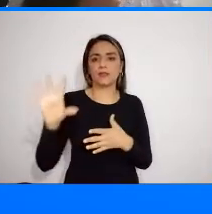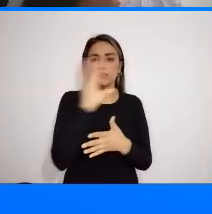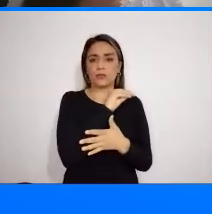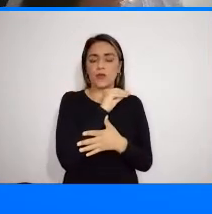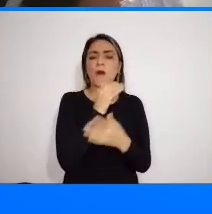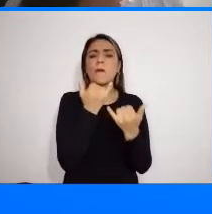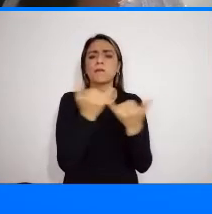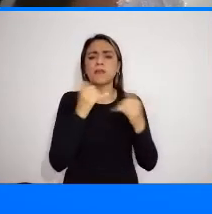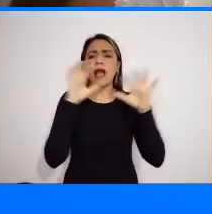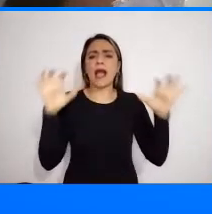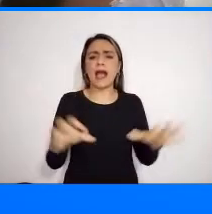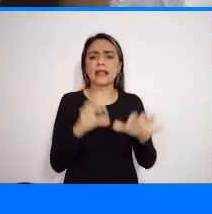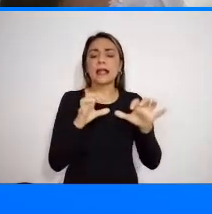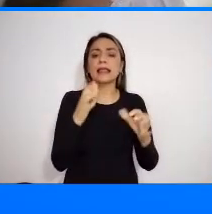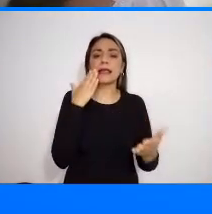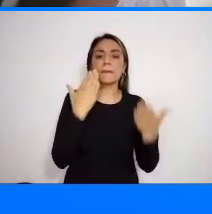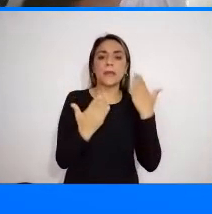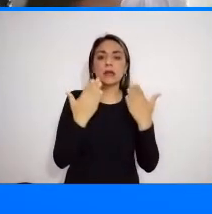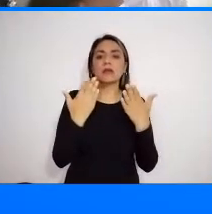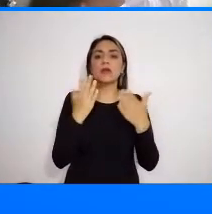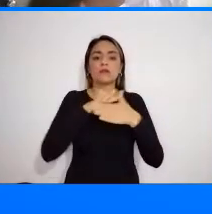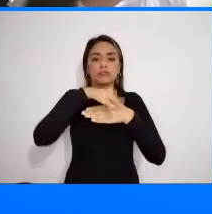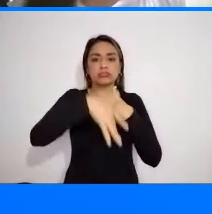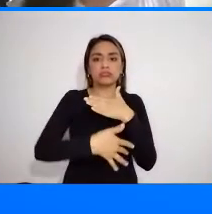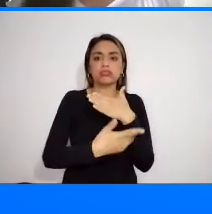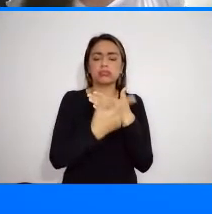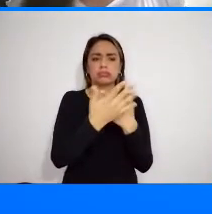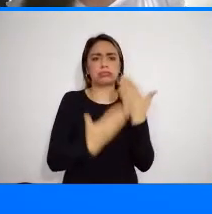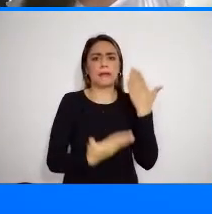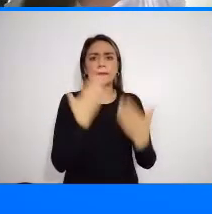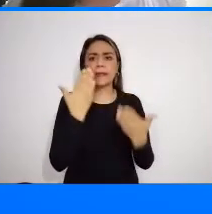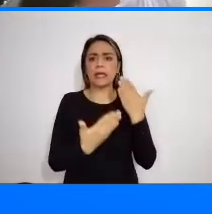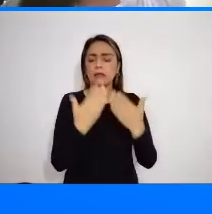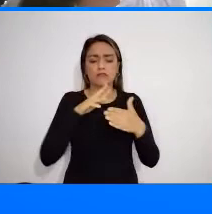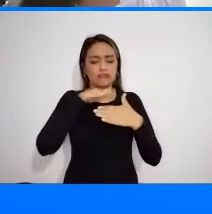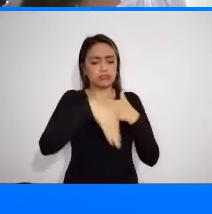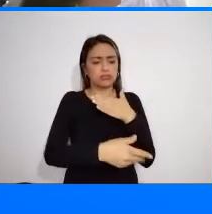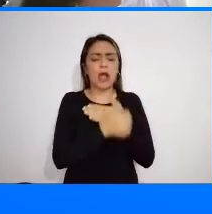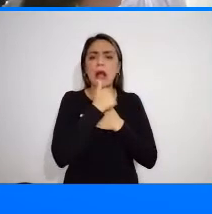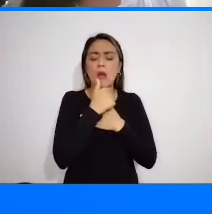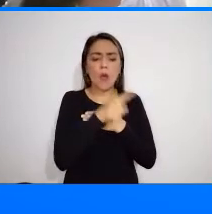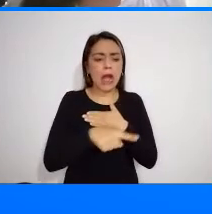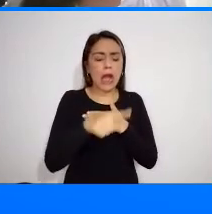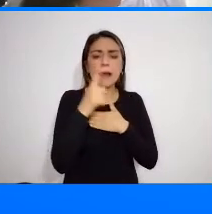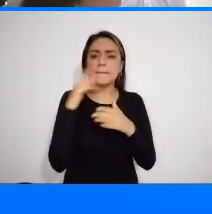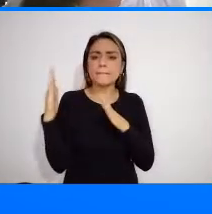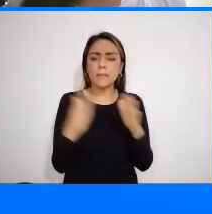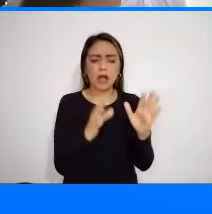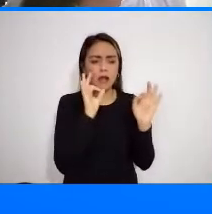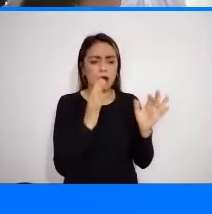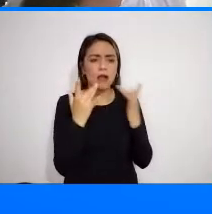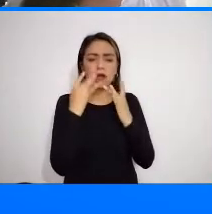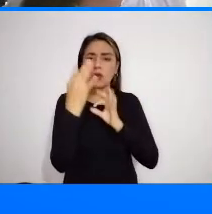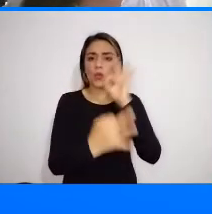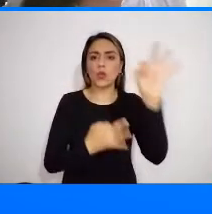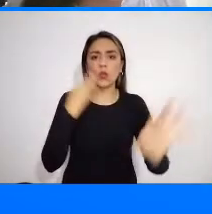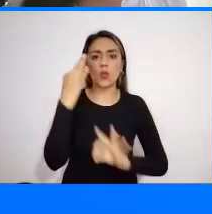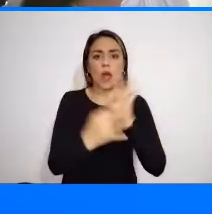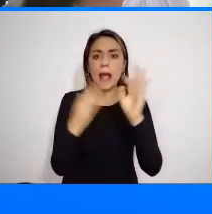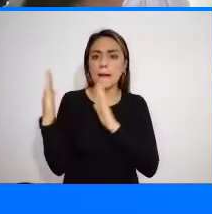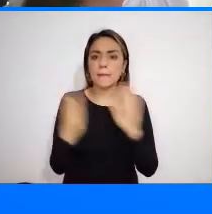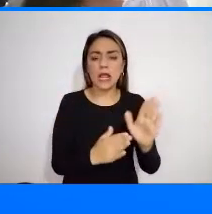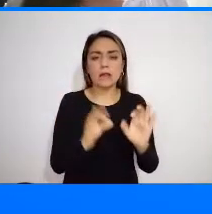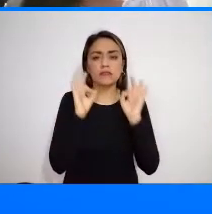Tenemos actividades dependientes de este recurso y cuando no se planifica adecuadamente